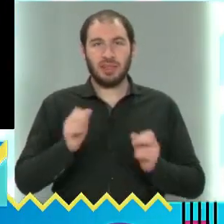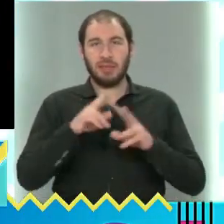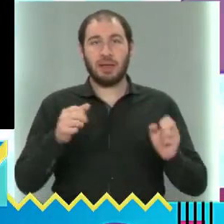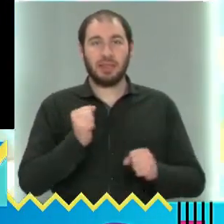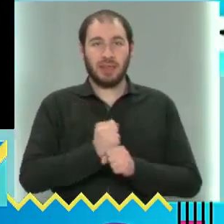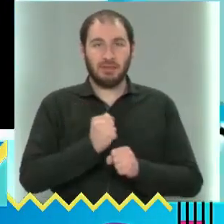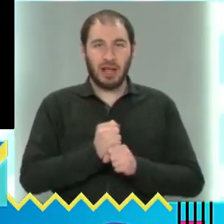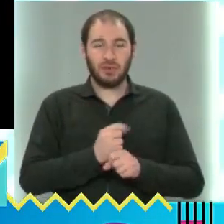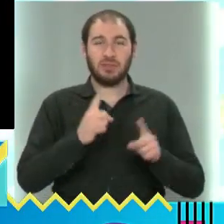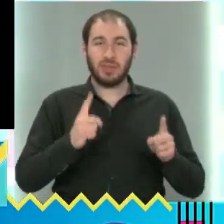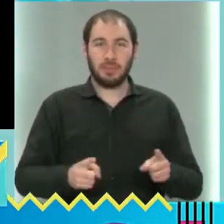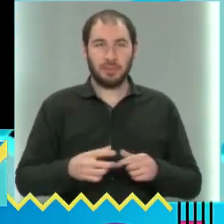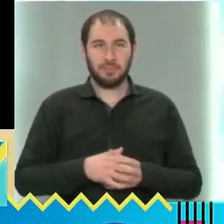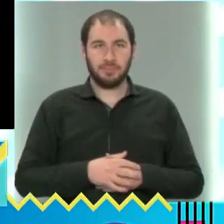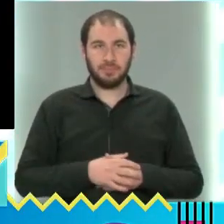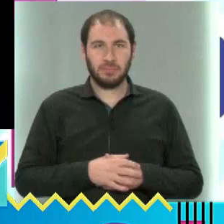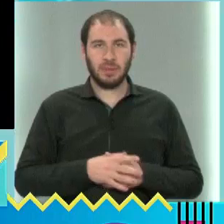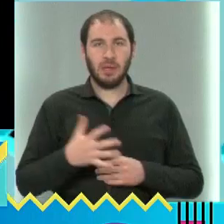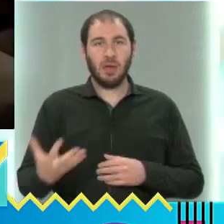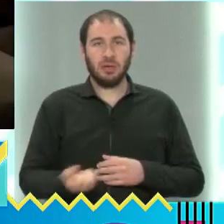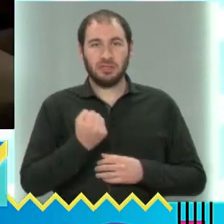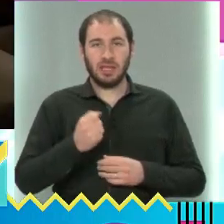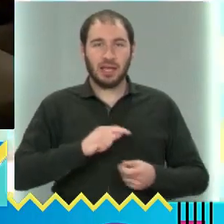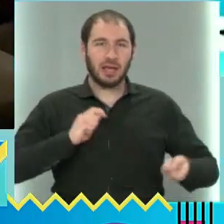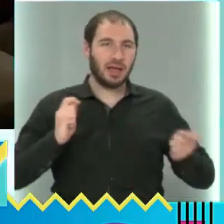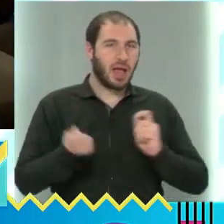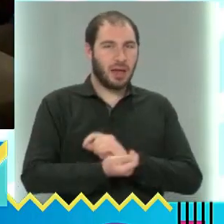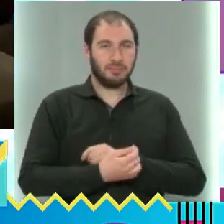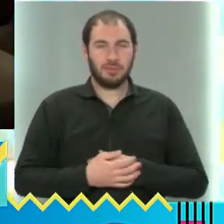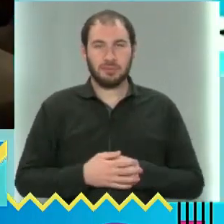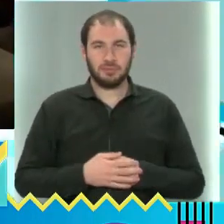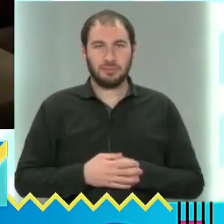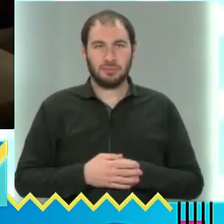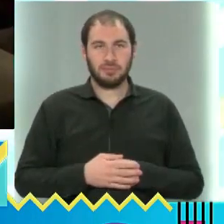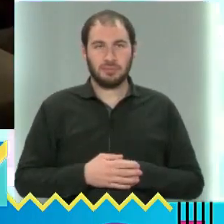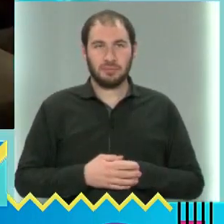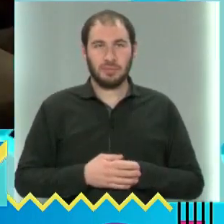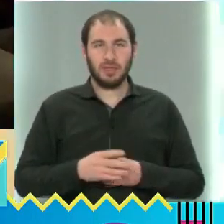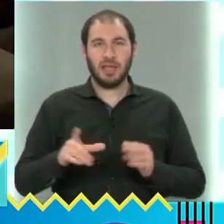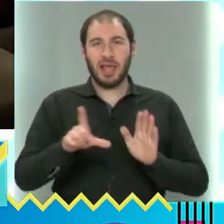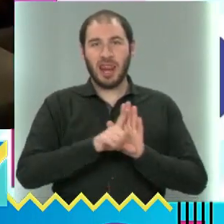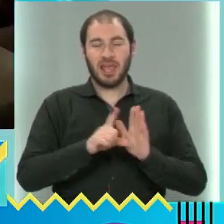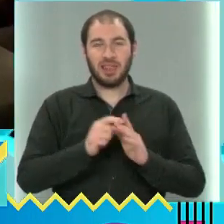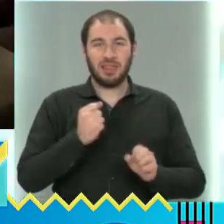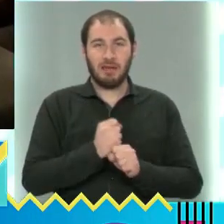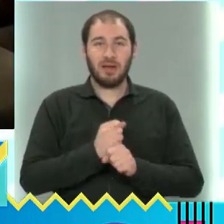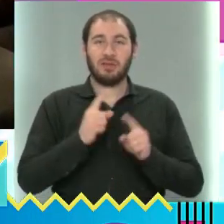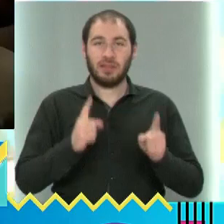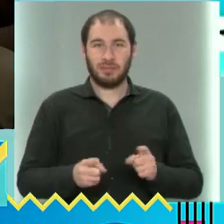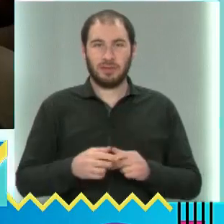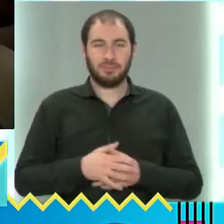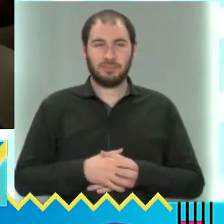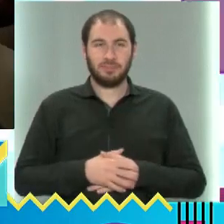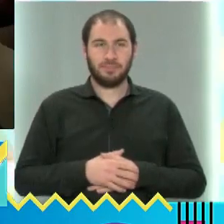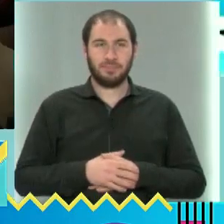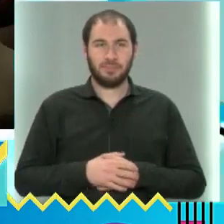laboral y de lograr un cambio en todo lo que son las leyes laborales también que hay.